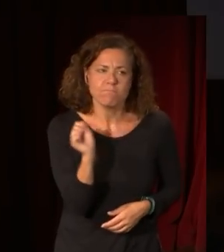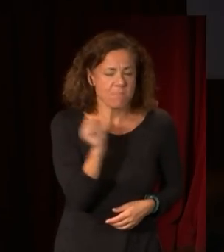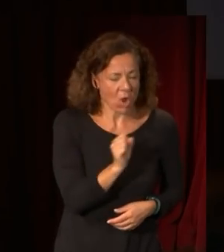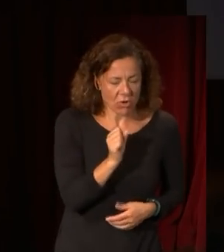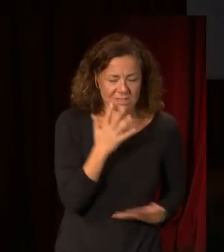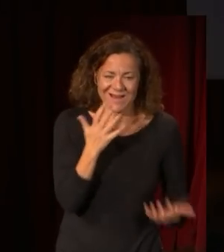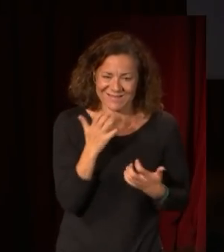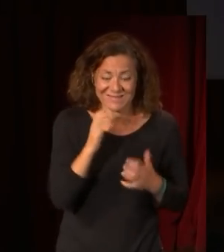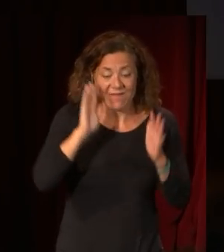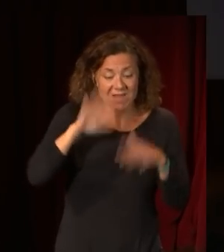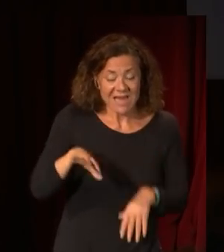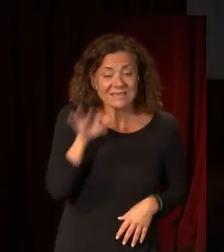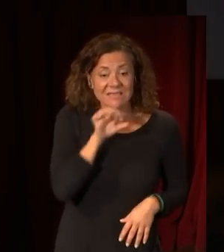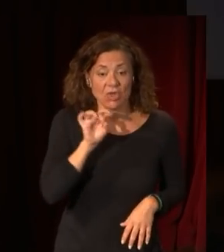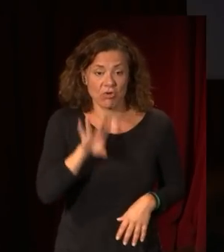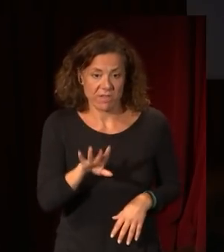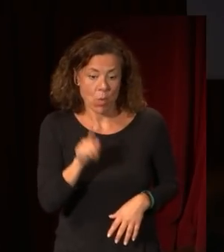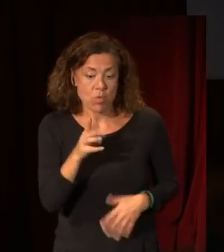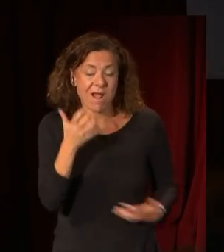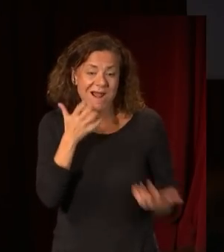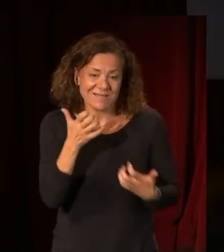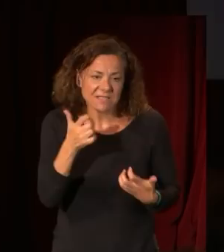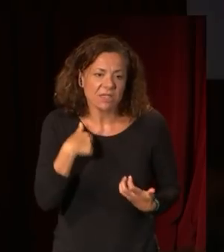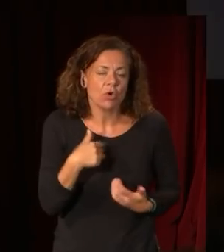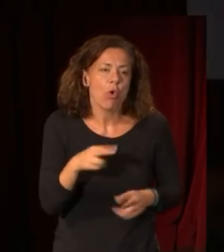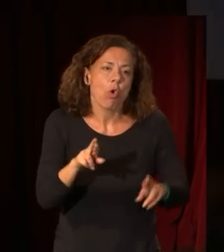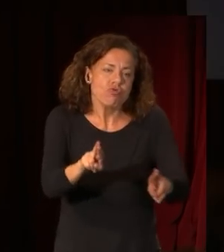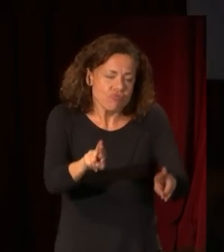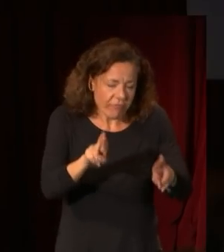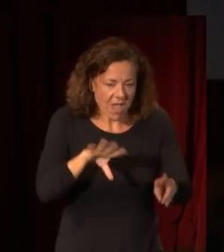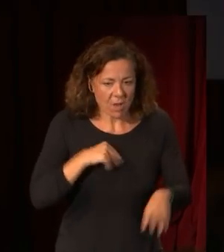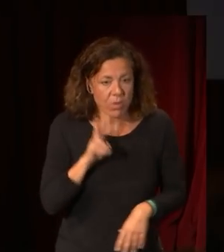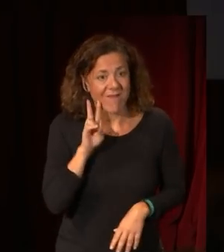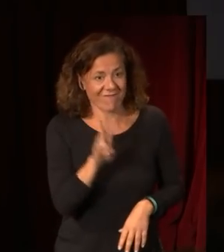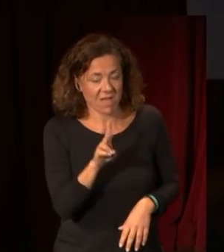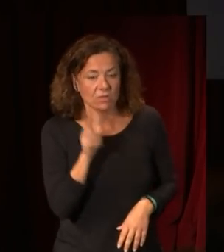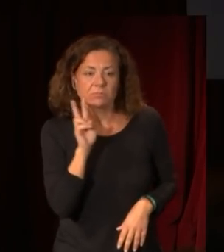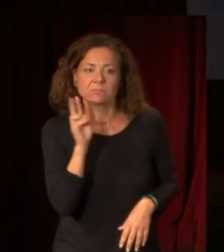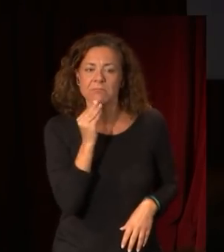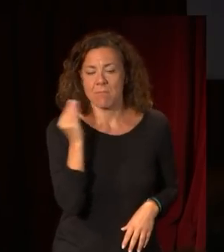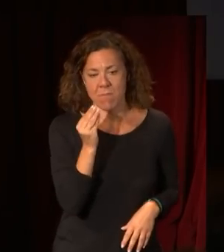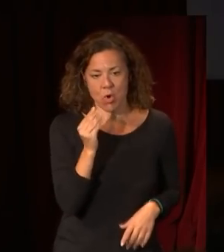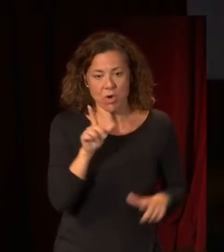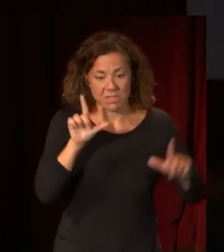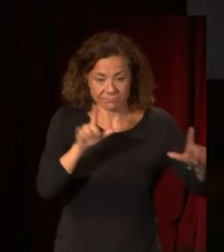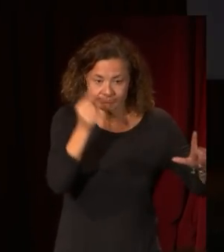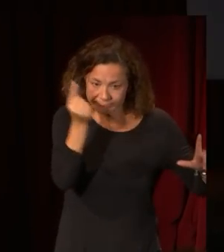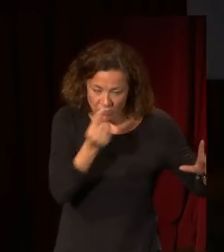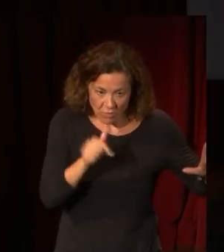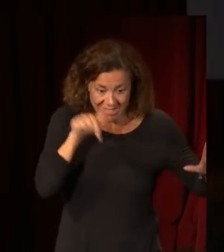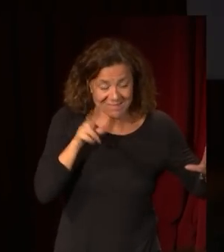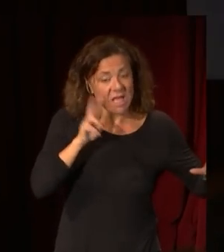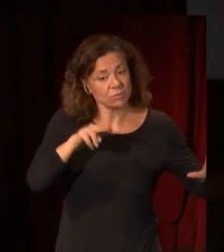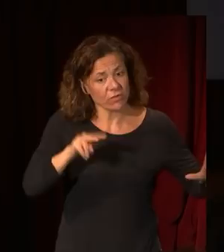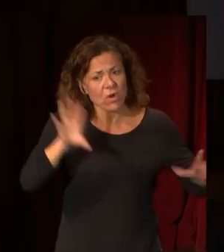segunda mitad del siglo 15 una fiesta que espero que puedan gozar con la contemplación de sus mejores obras en esta exposición donde